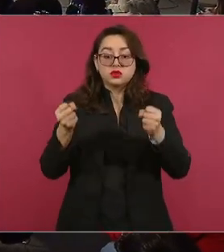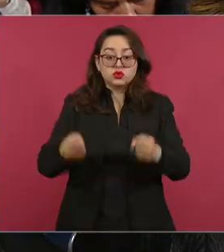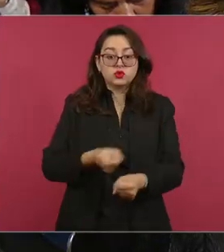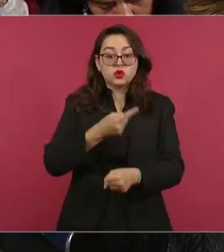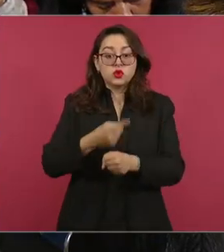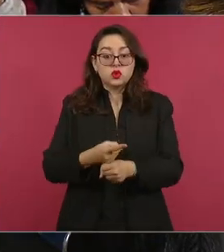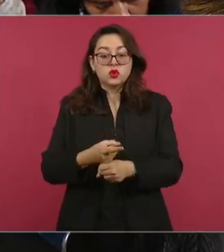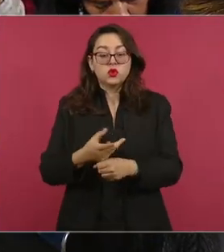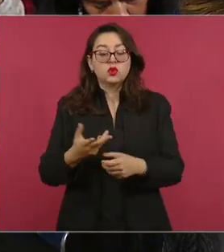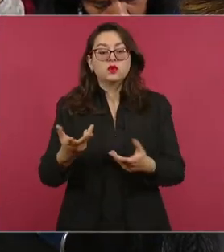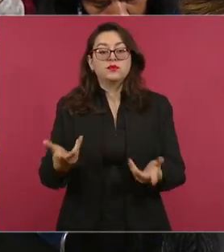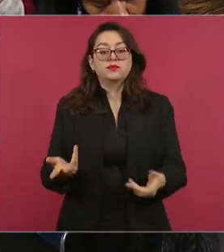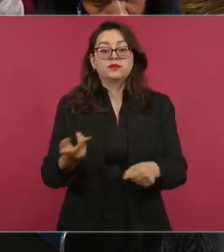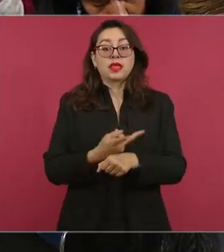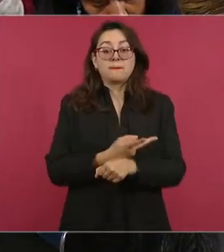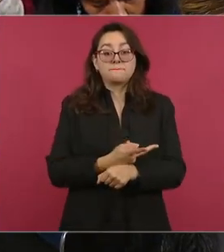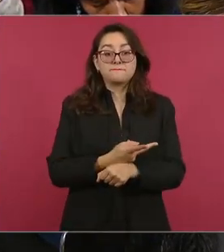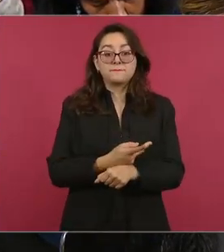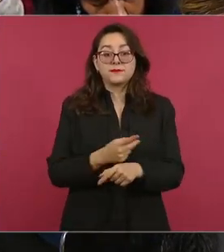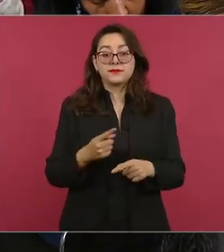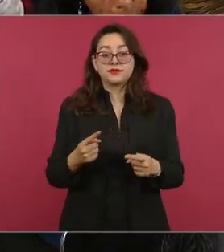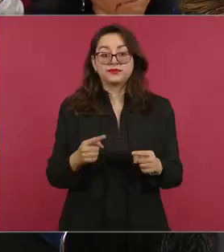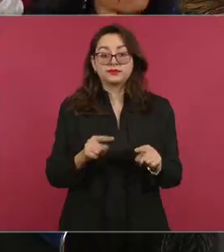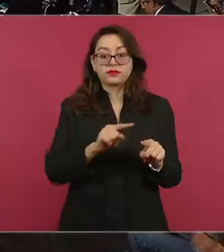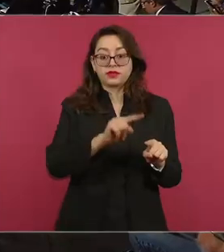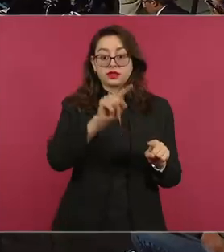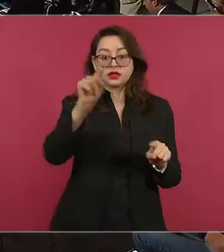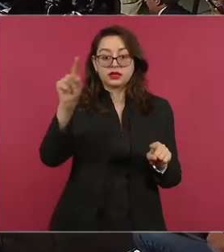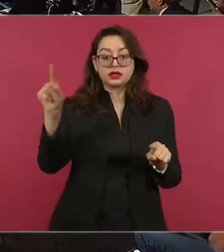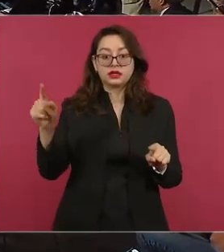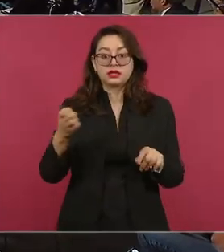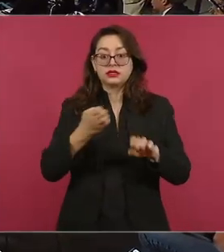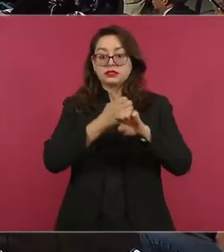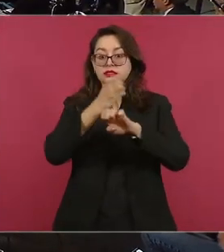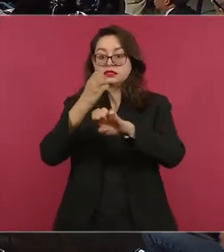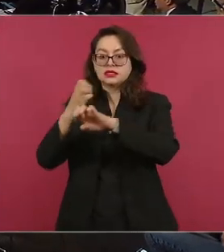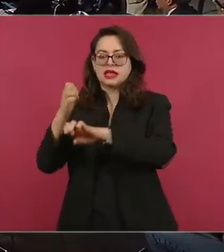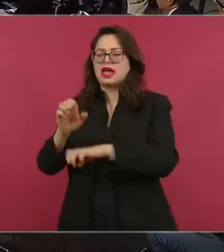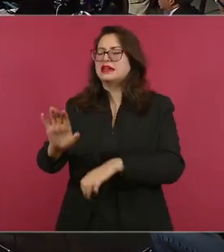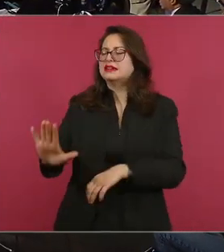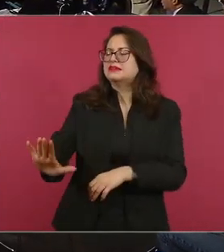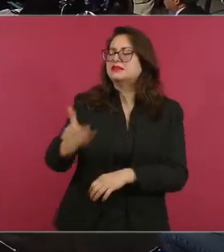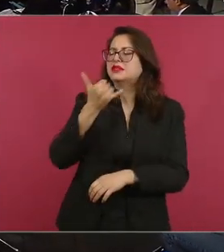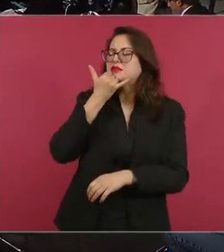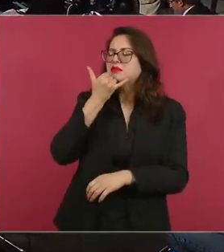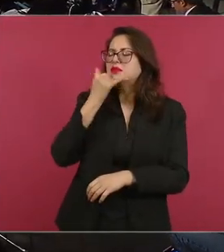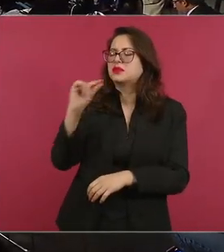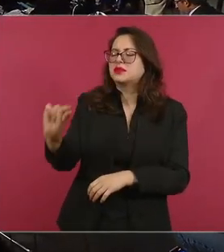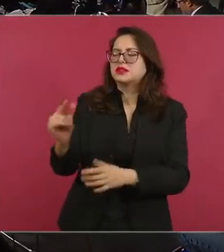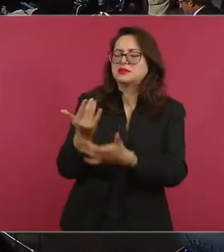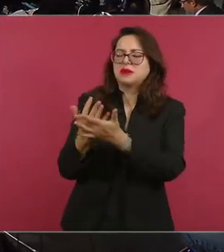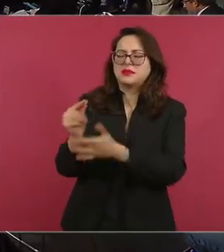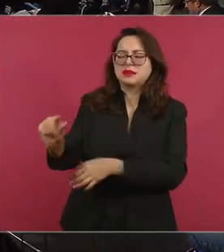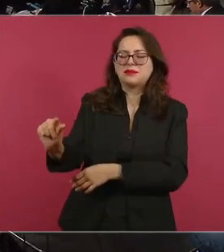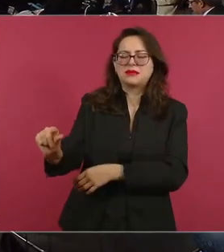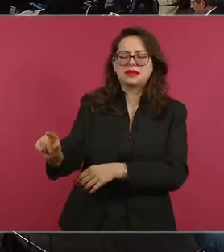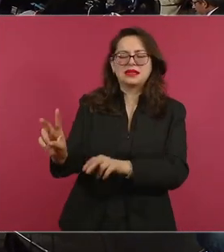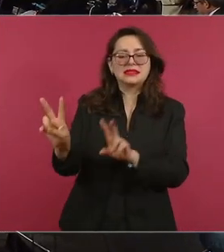robo de gasolina y huachicol en algunos estados. A ver, además es que es muy interesante.